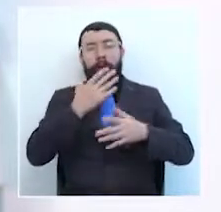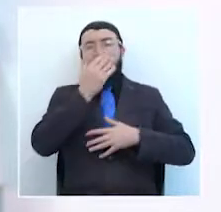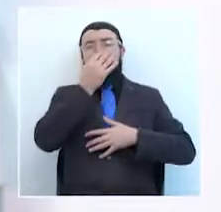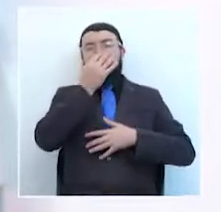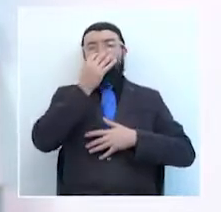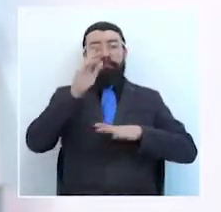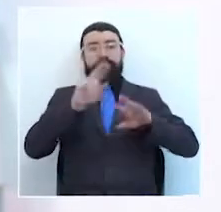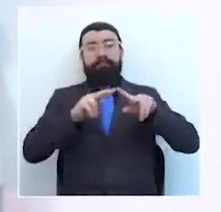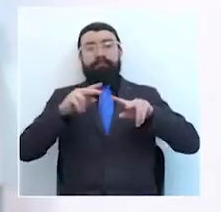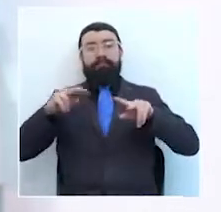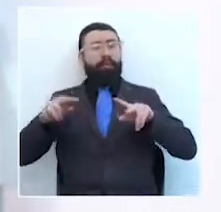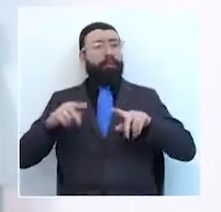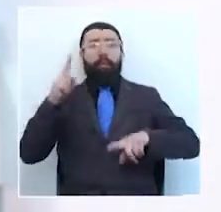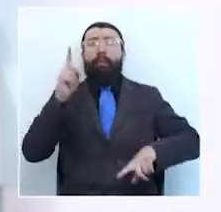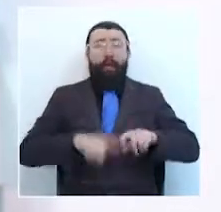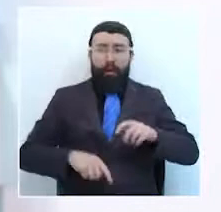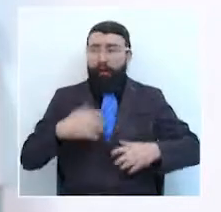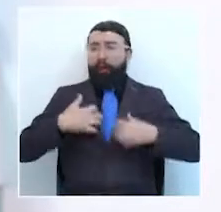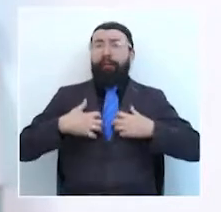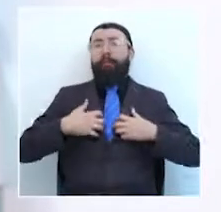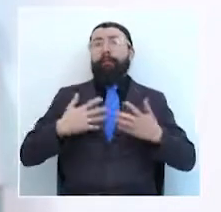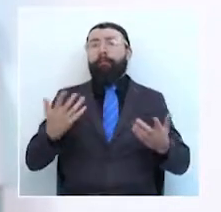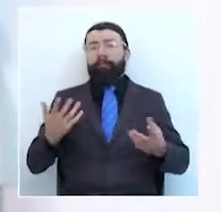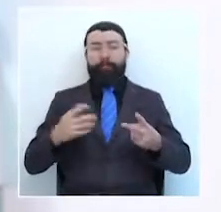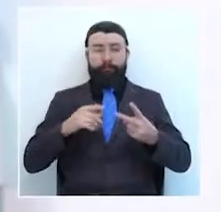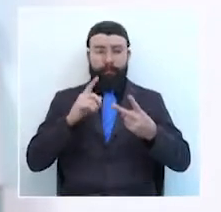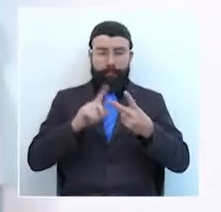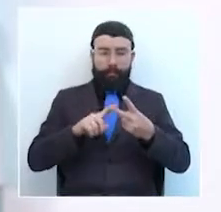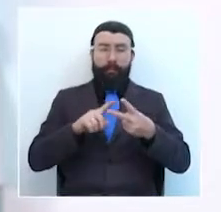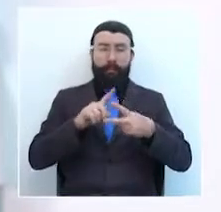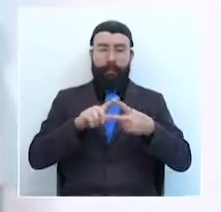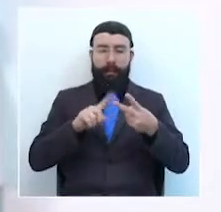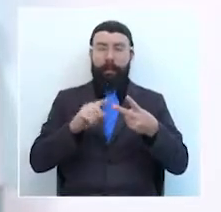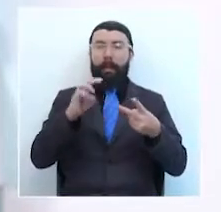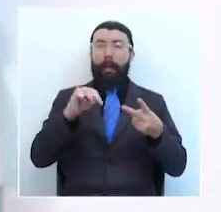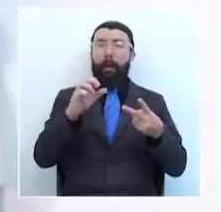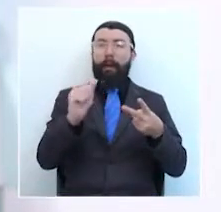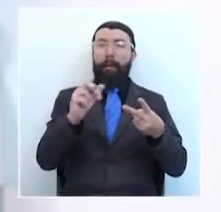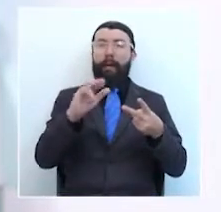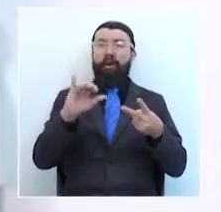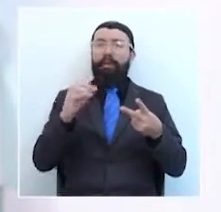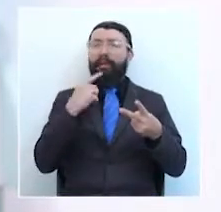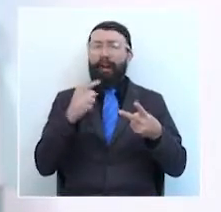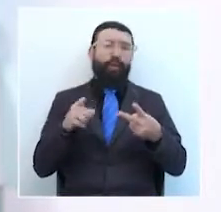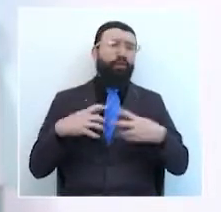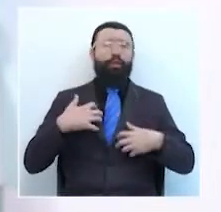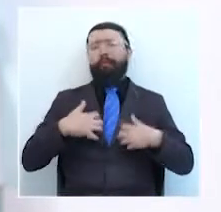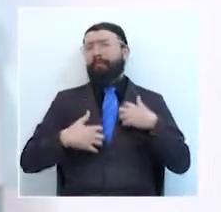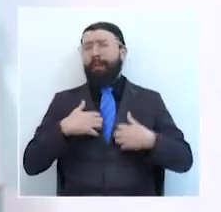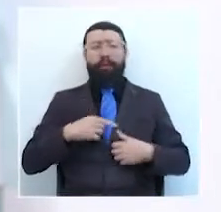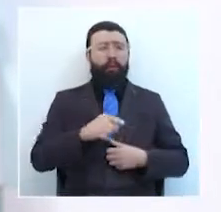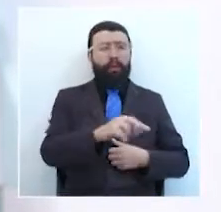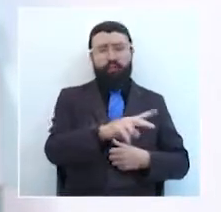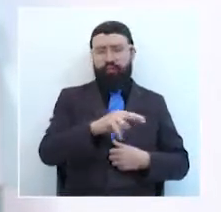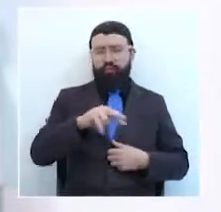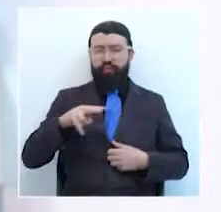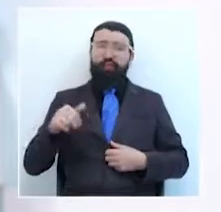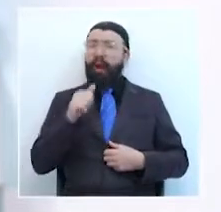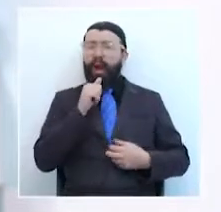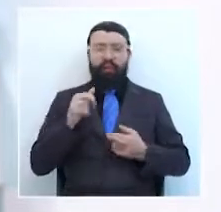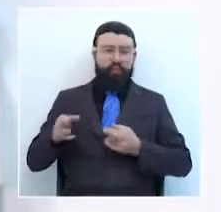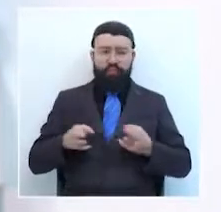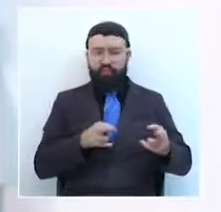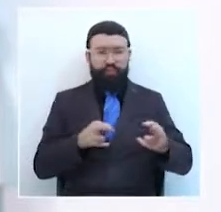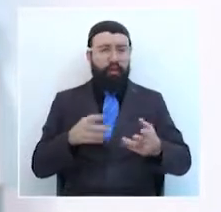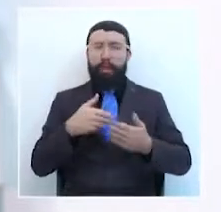que me aconseja por una parte mario murcia yo le tengo fobia a meterme a una piscina o río así sea que